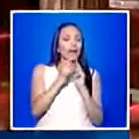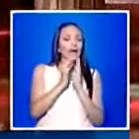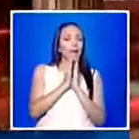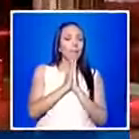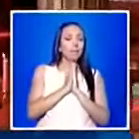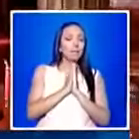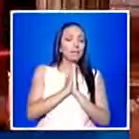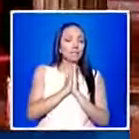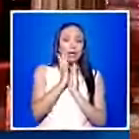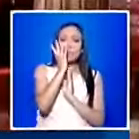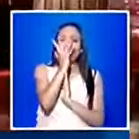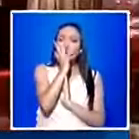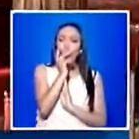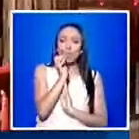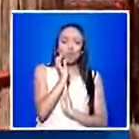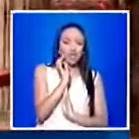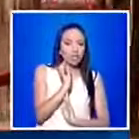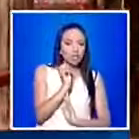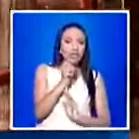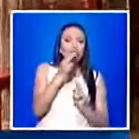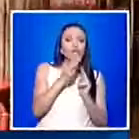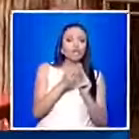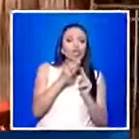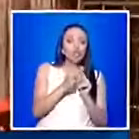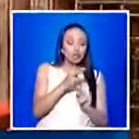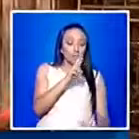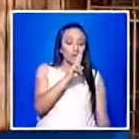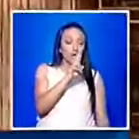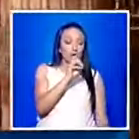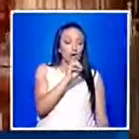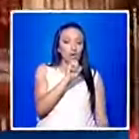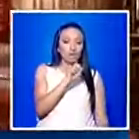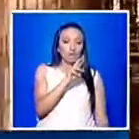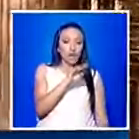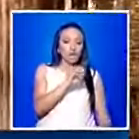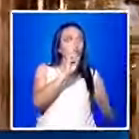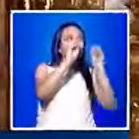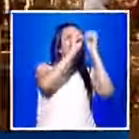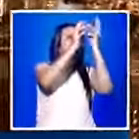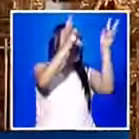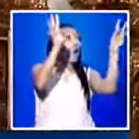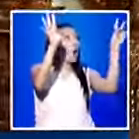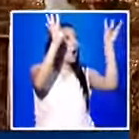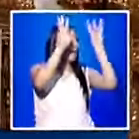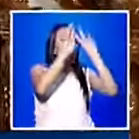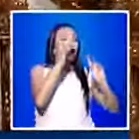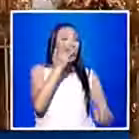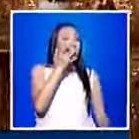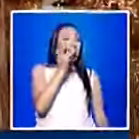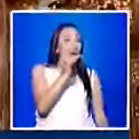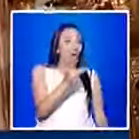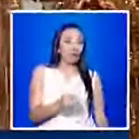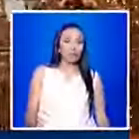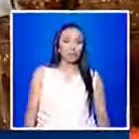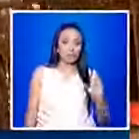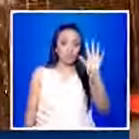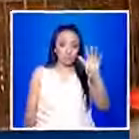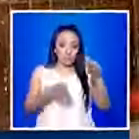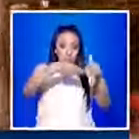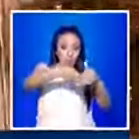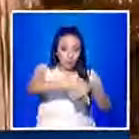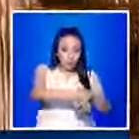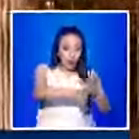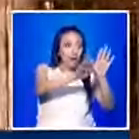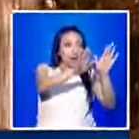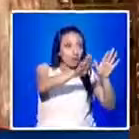hermoso, maravilloso, como ustedes pueden ver, todo rodeado de pan de oro? Sí, es una capilla de estilo barroco, conocida